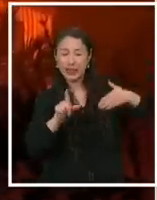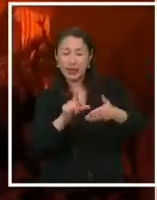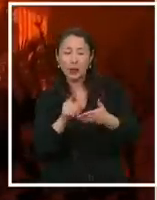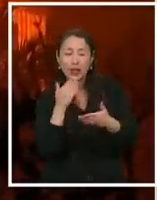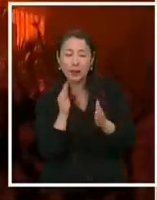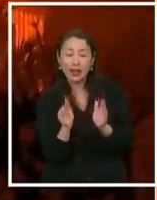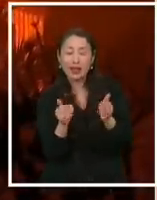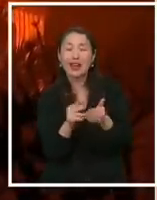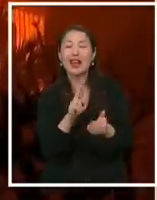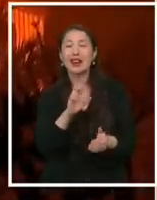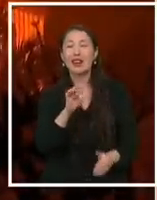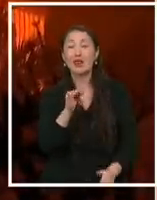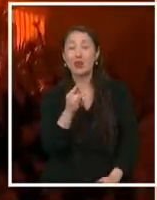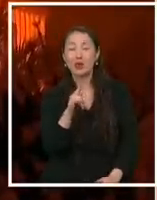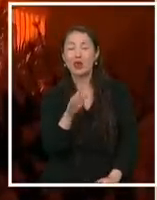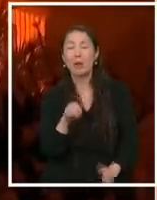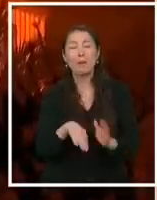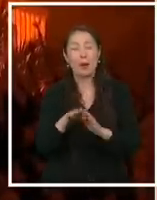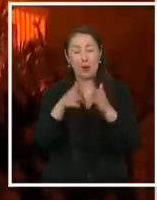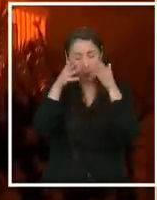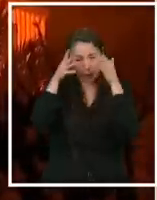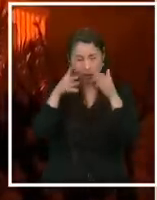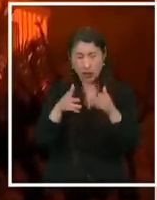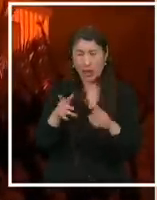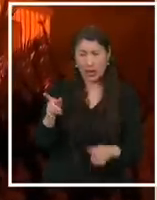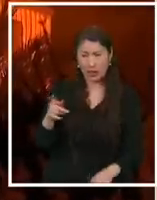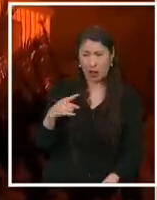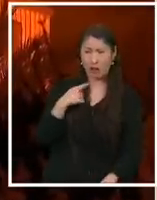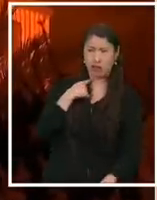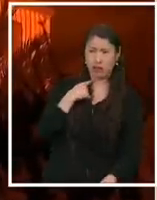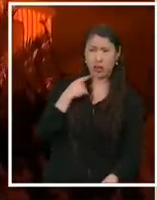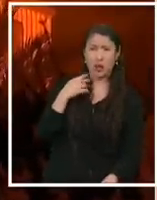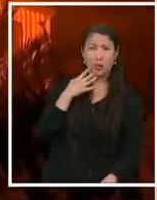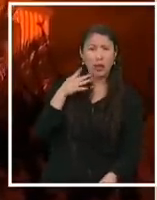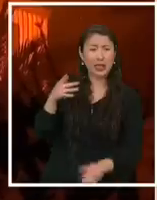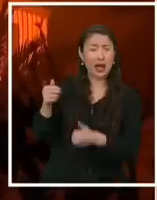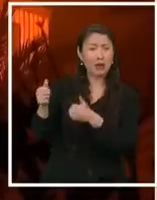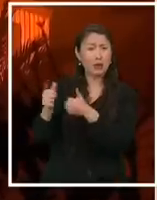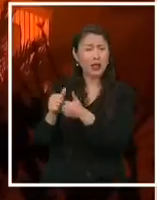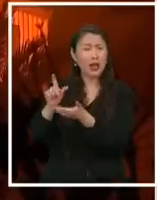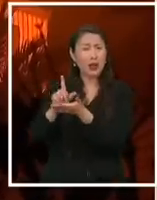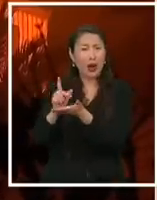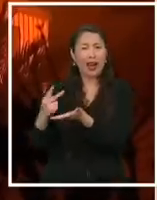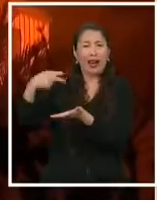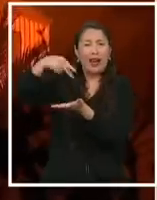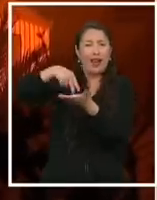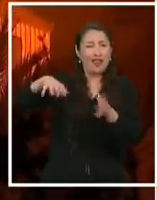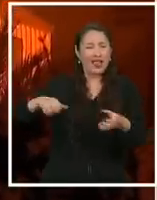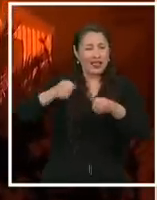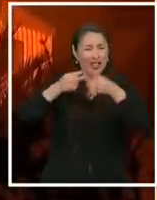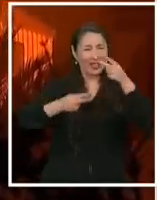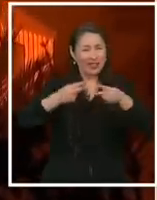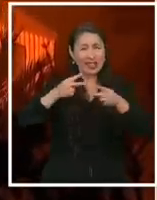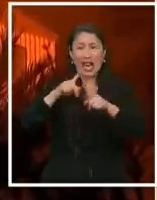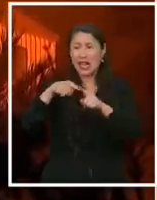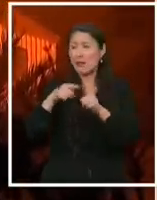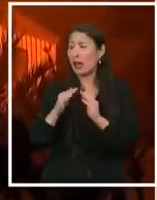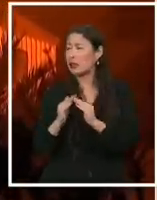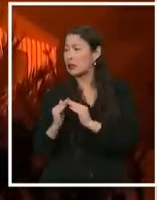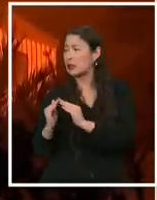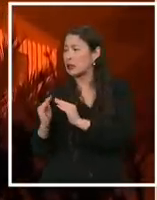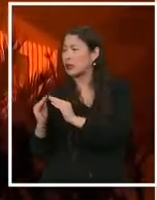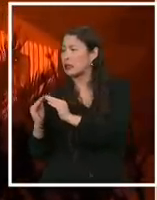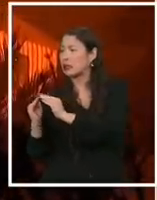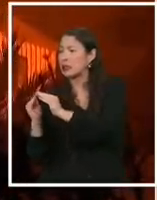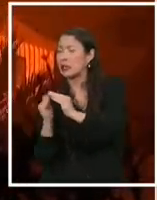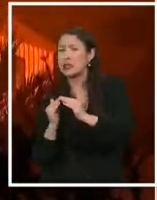y el sector del refugio. ¿Y en ese sentido están amenazadas algunas instalaciones humanas? Por ejemplo, está el escenario de la Quinta Vergara, también tenemos poblaciones que están alrededor. ¿Qué